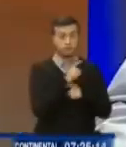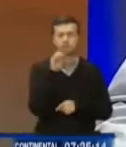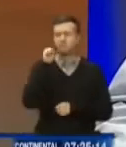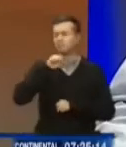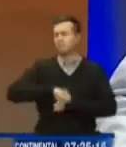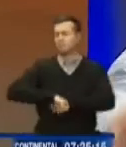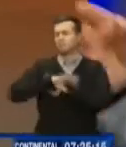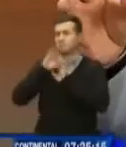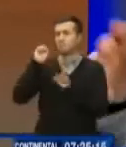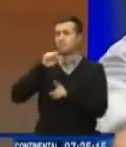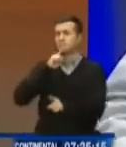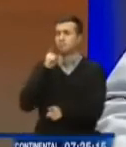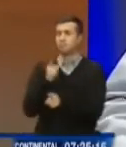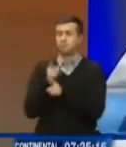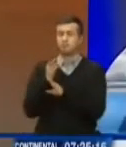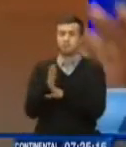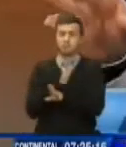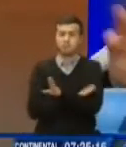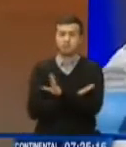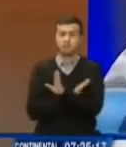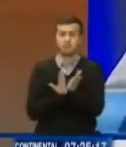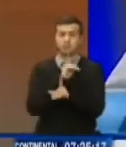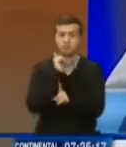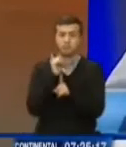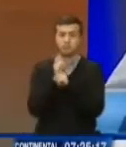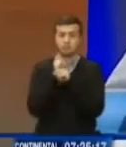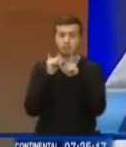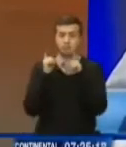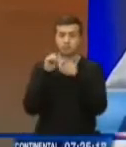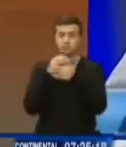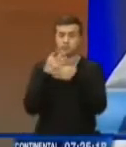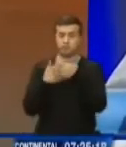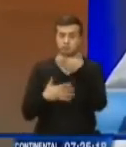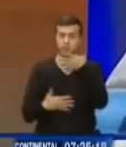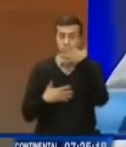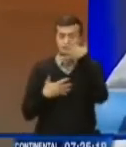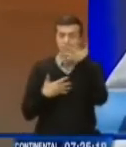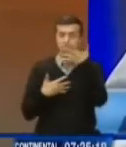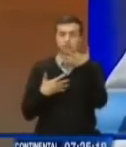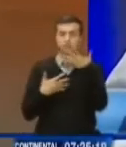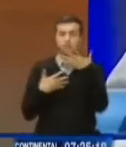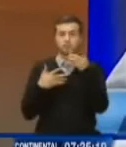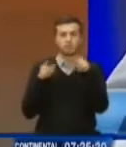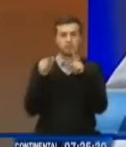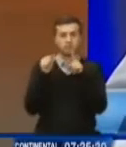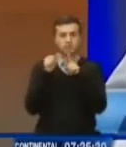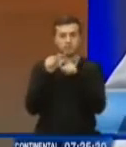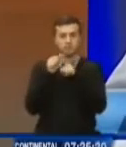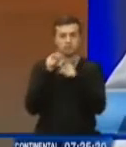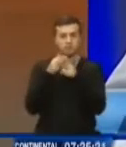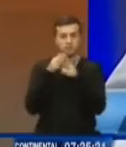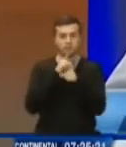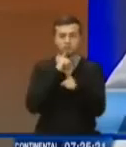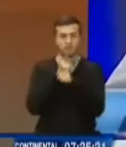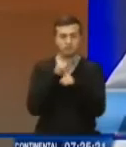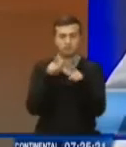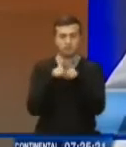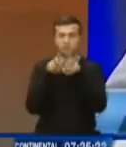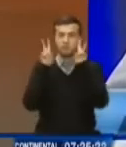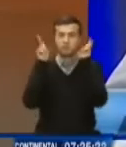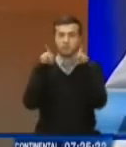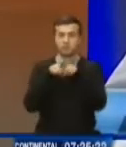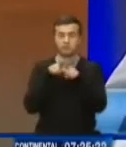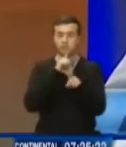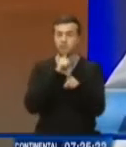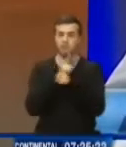clarísimo justamente yo había escrito un artículo con esto la crónica deje de un hecho ha anunciado una corrupción